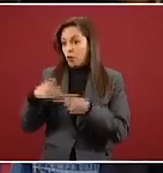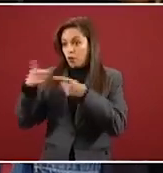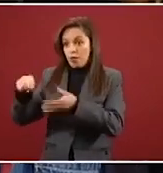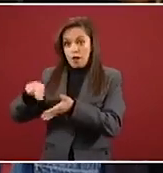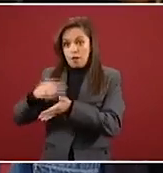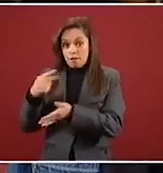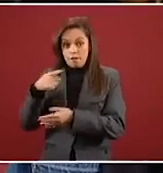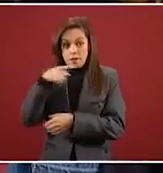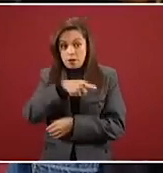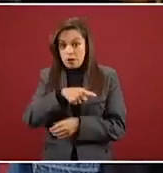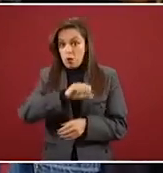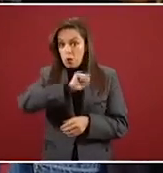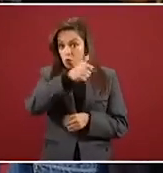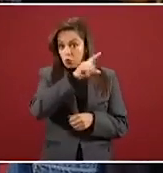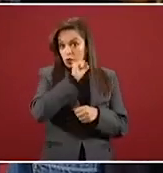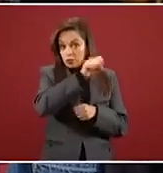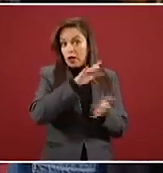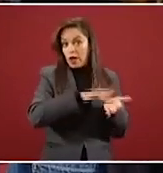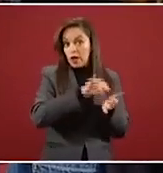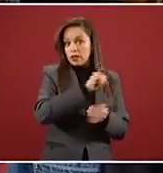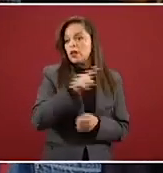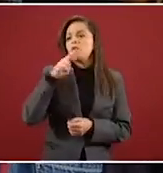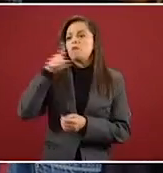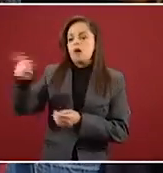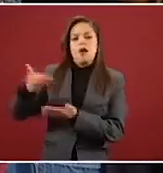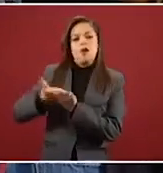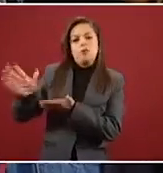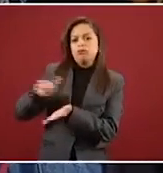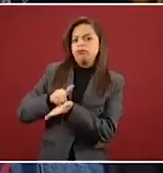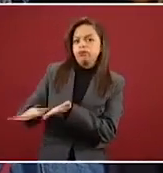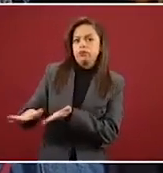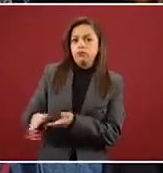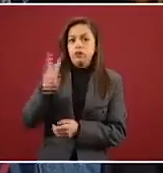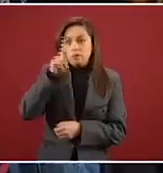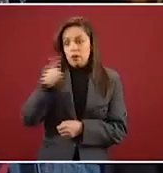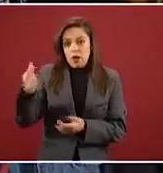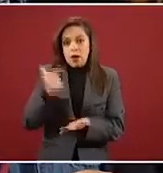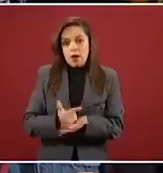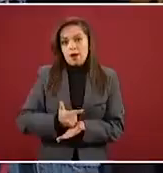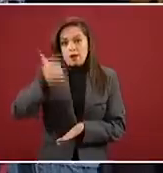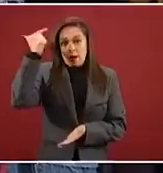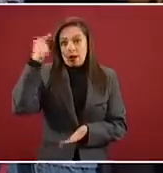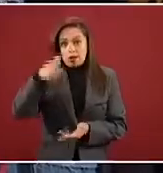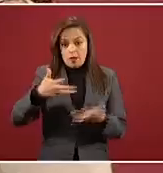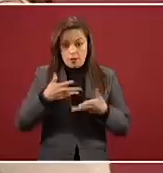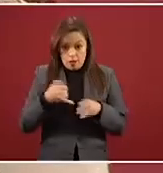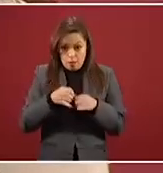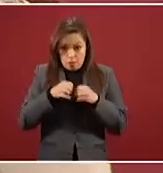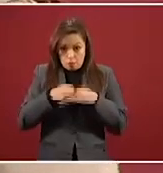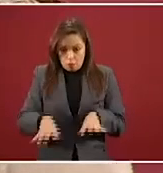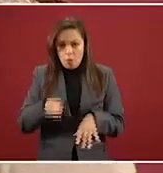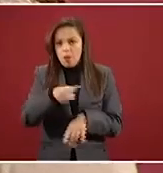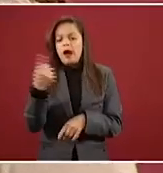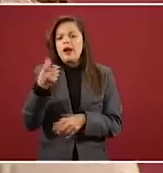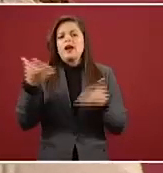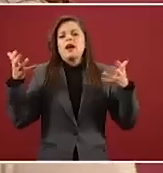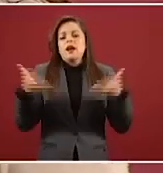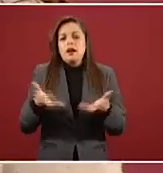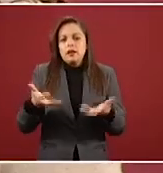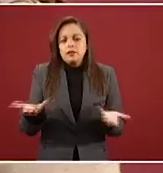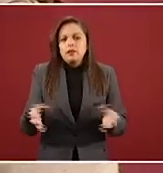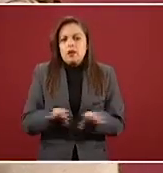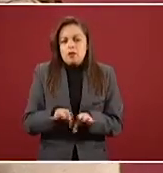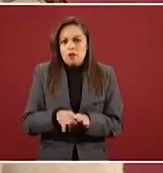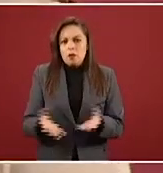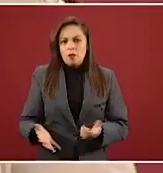estás despedido. Eso me parece muy grave, secretario. ¿Usted tiene información y qué puede hacer al respecto? Hemos tenido denuncias al respecto,